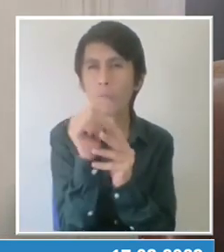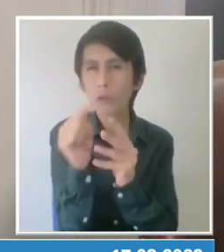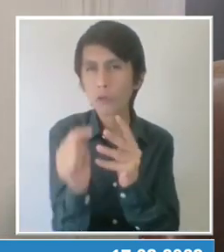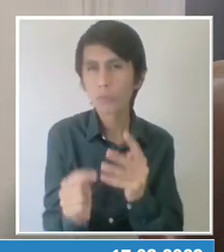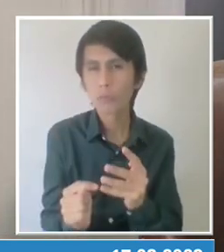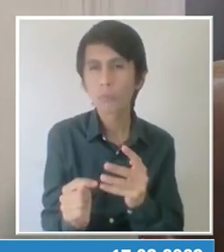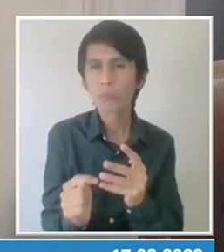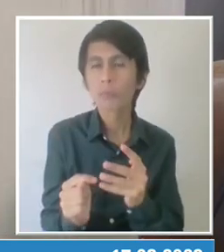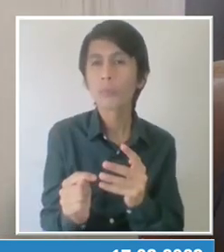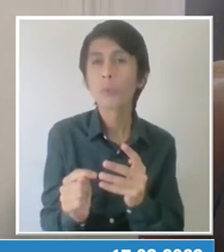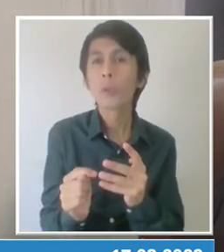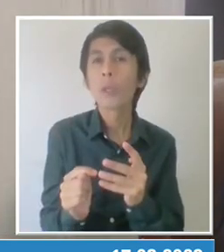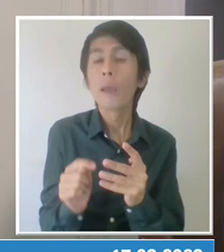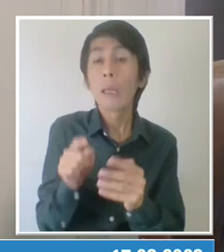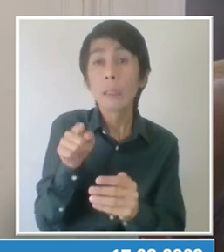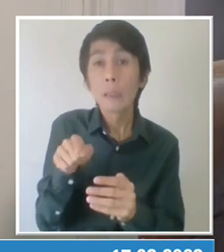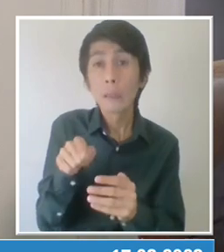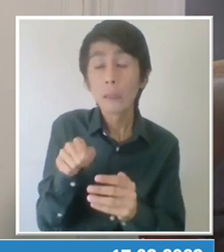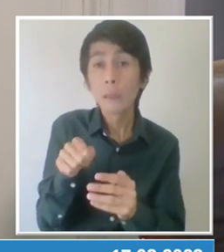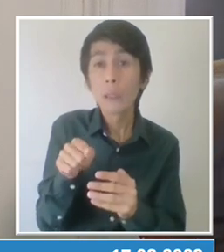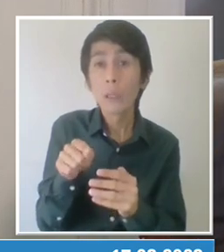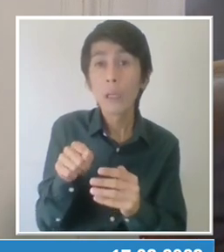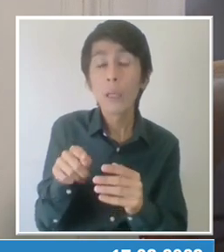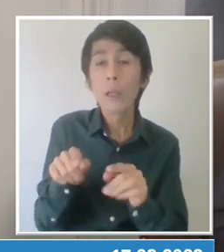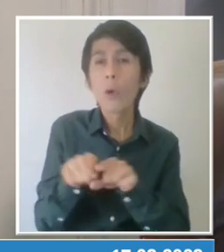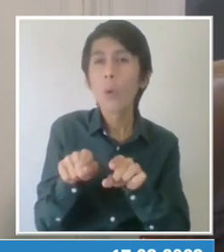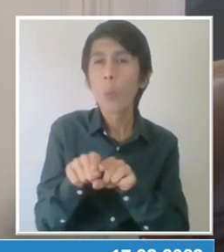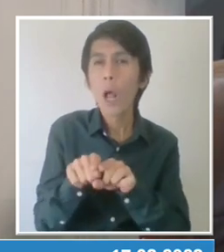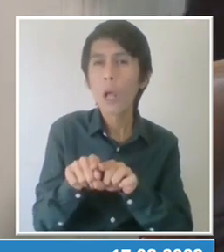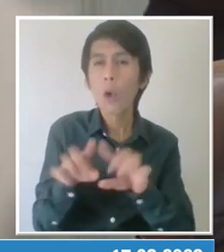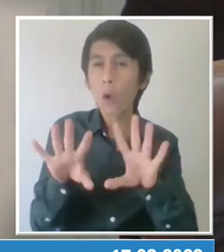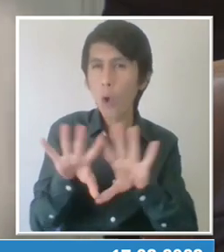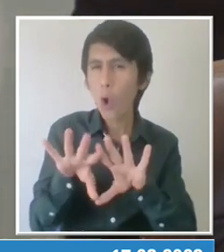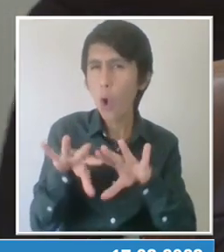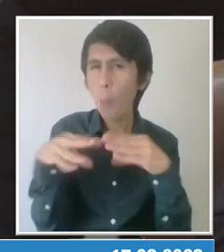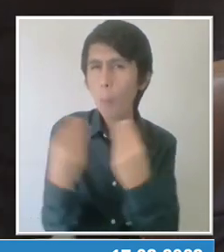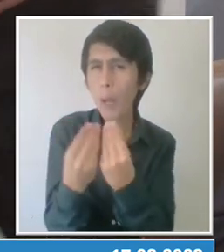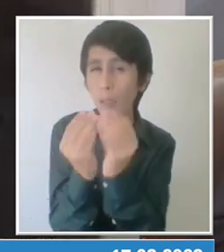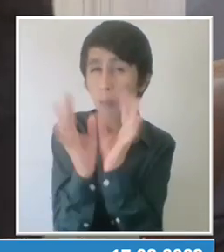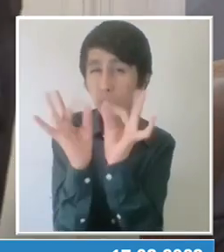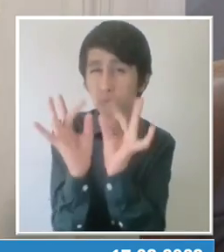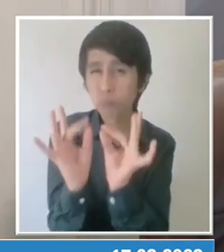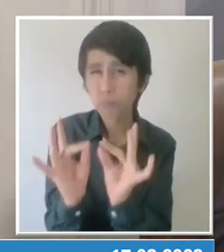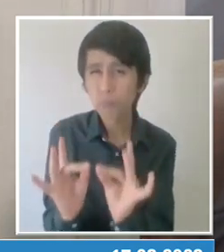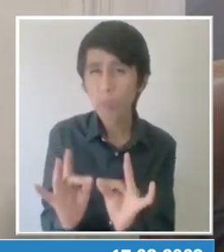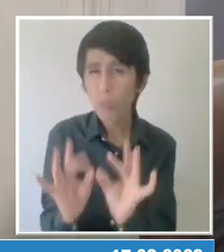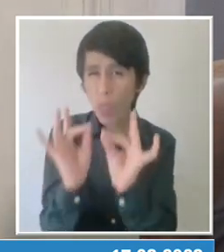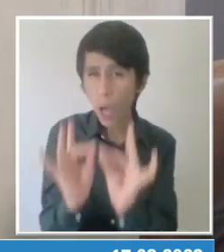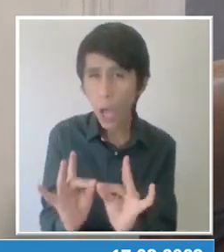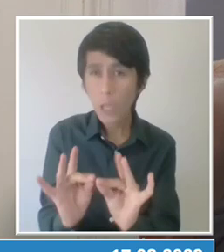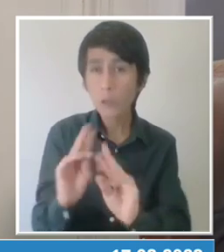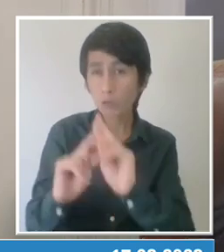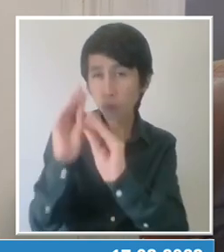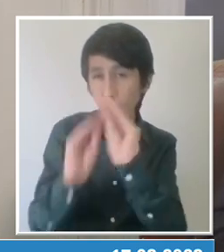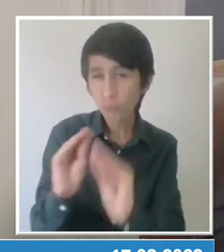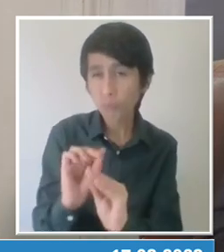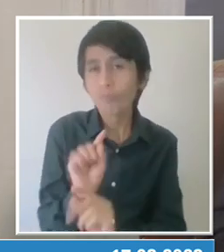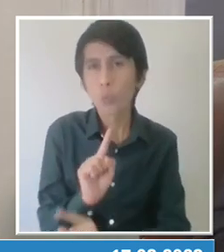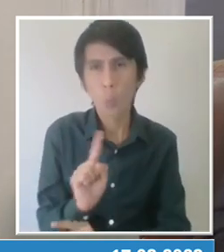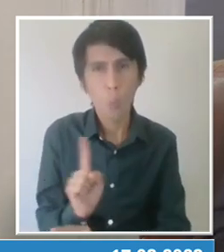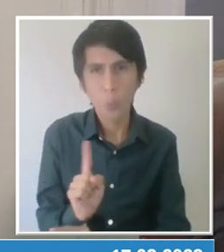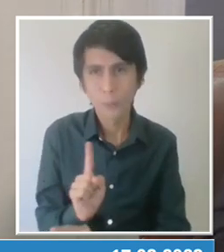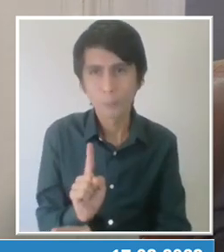que no se encuentran acabadamente, minuciosamente elaboradas,